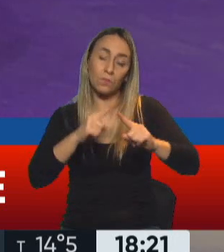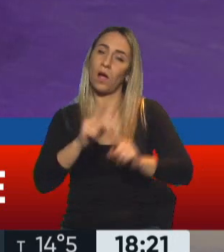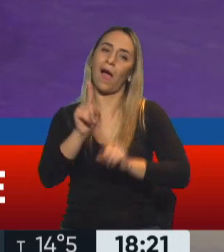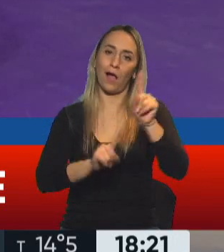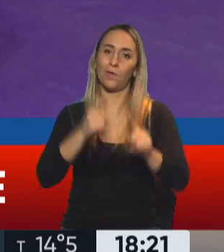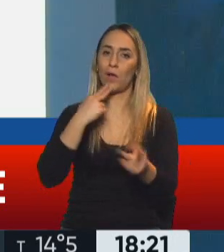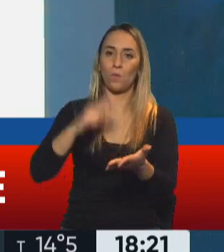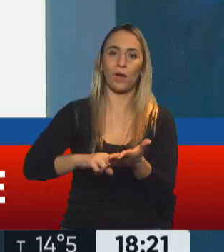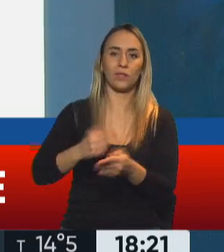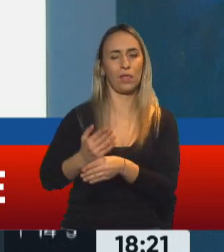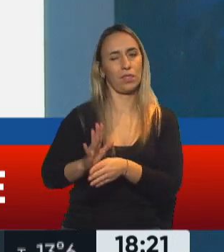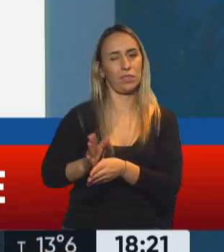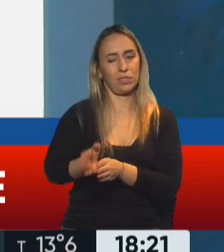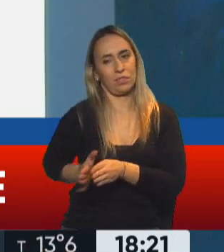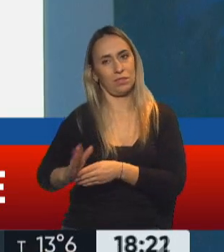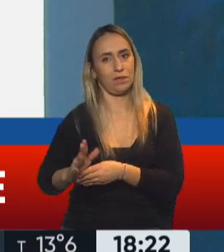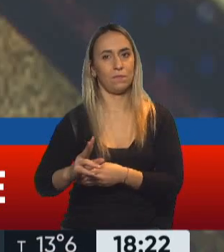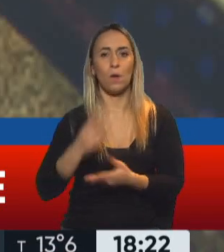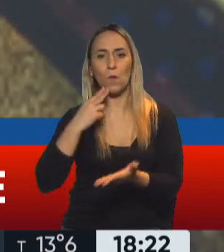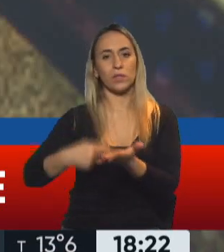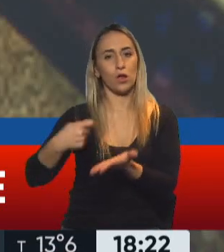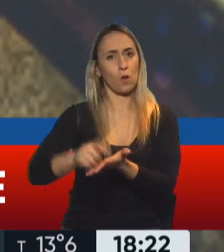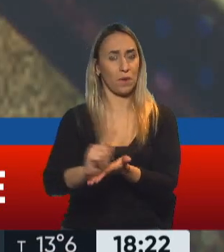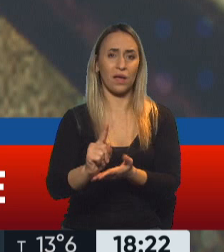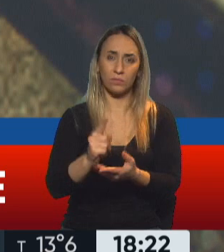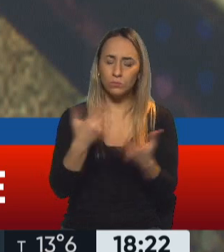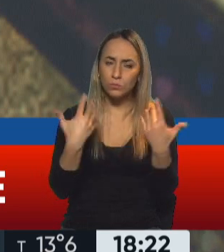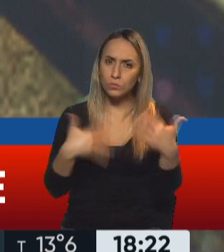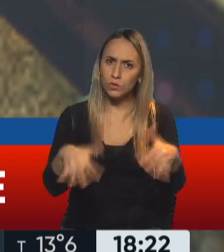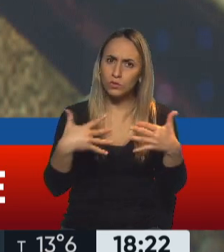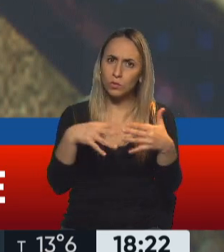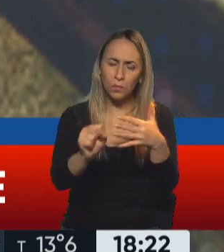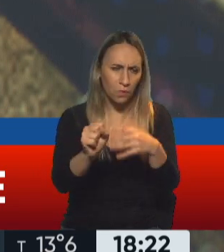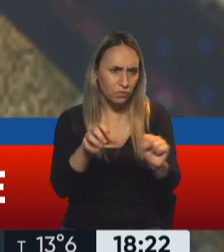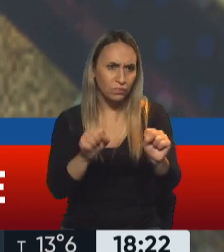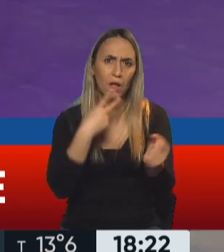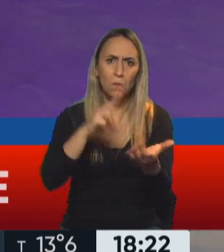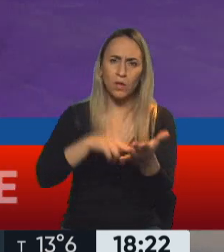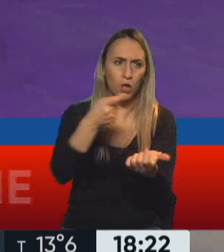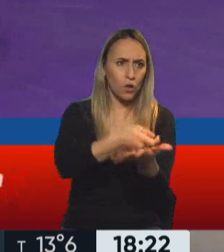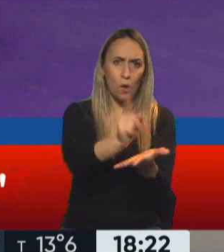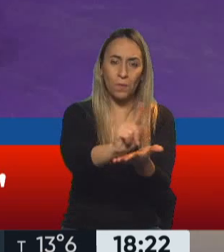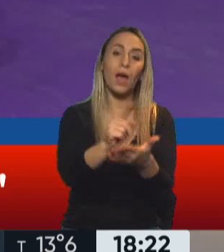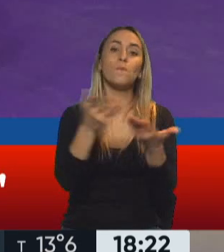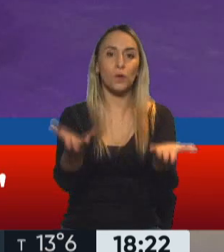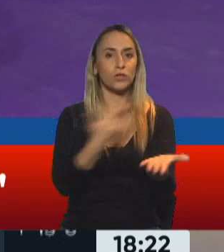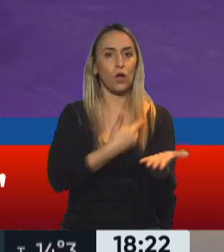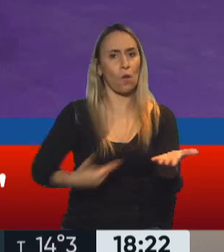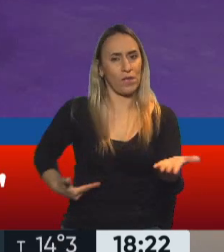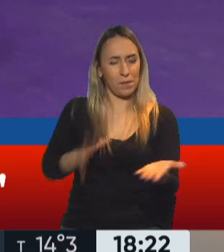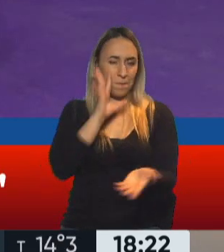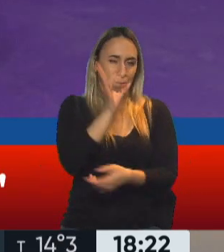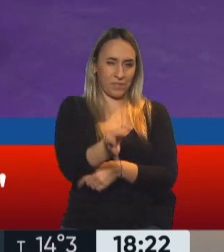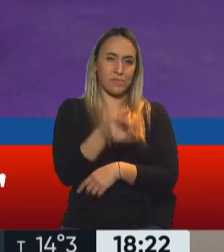subfacturación. Porque se descubrió mucho en este mes, ¿no? De irregularidades. Muchísimo. Ese es uno de los principales principales aumentos que el gobierno detecta,